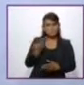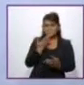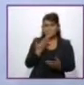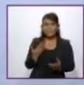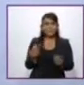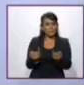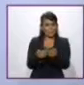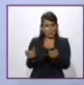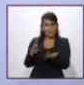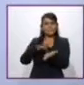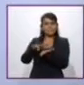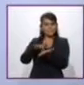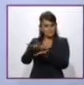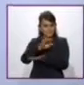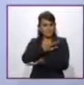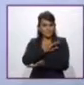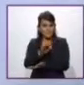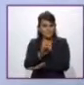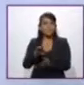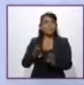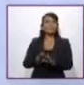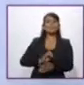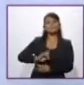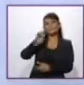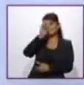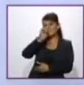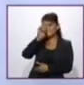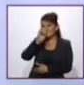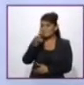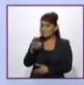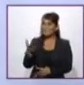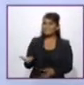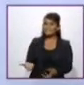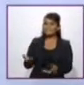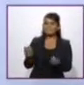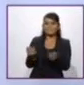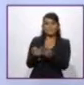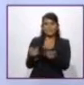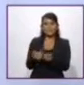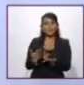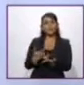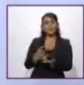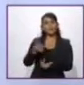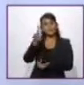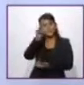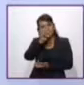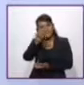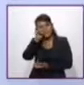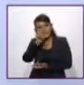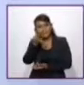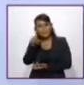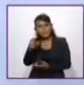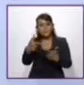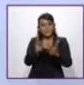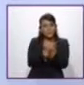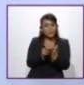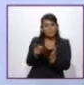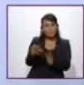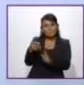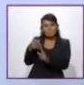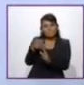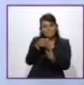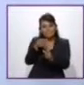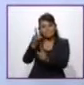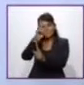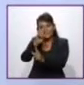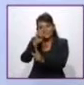los vamos a apoyar con asesoría, los vamos a apoyar también con un grupo de personas para que los oriente en algunos